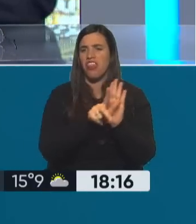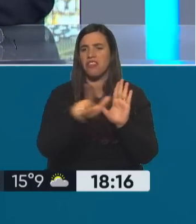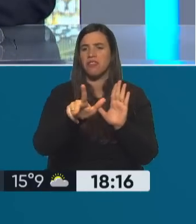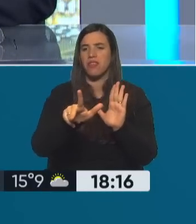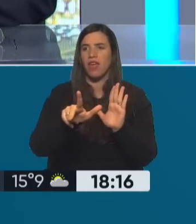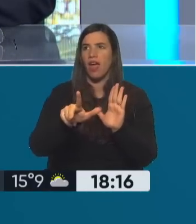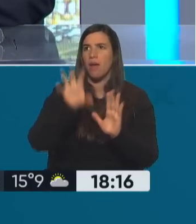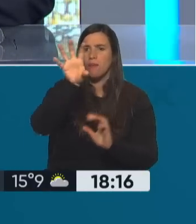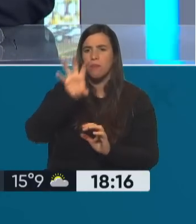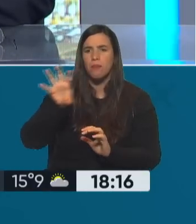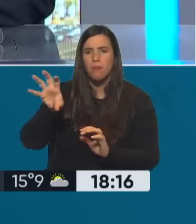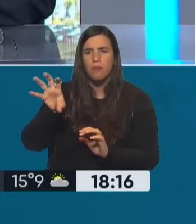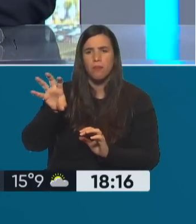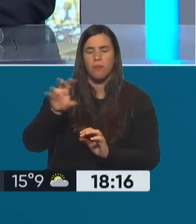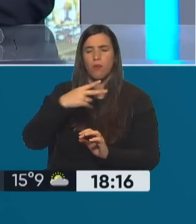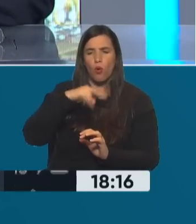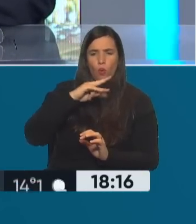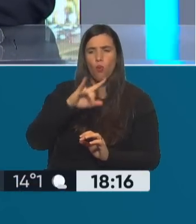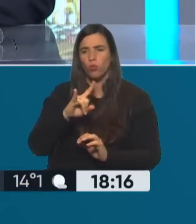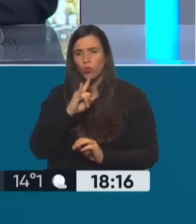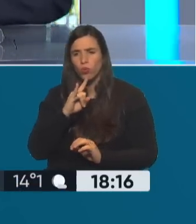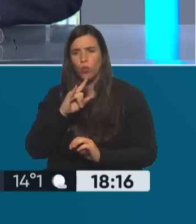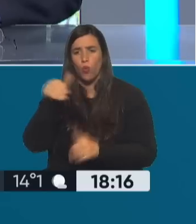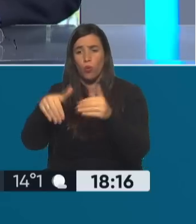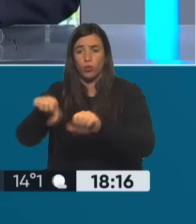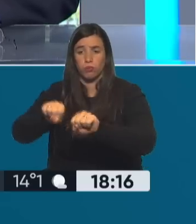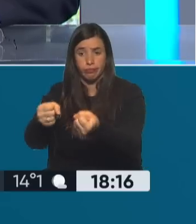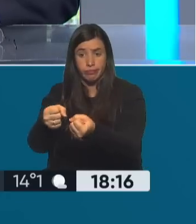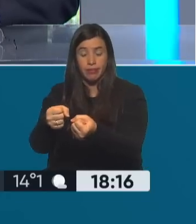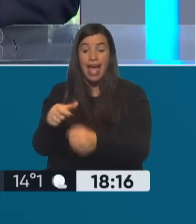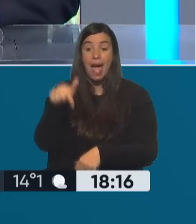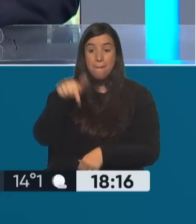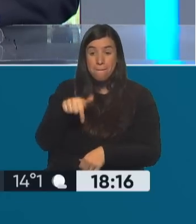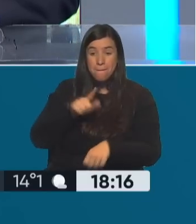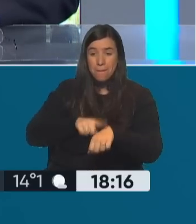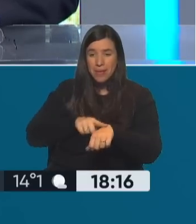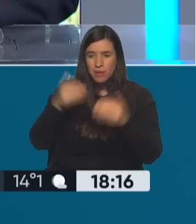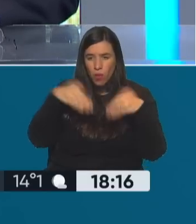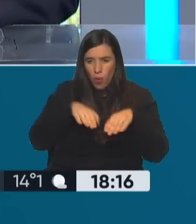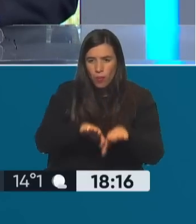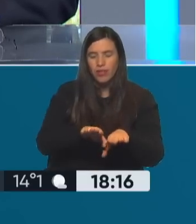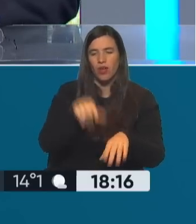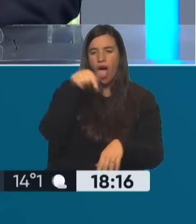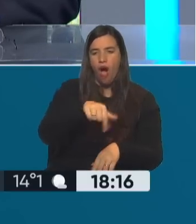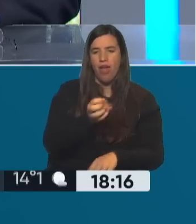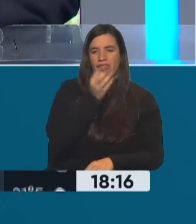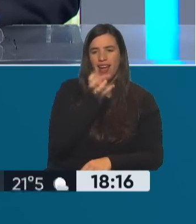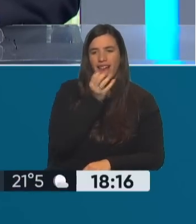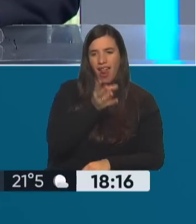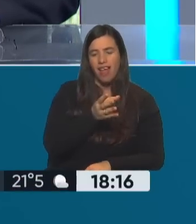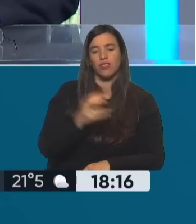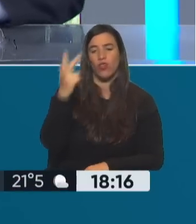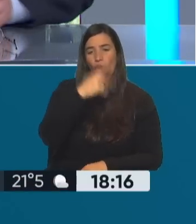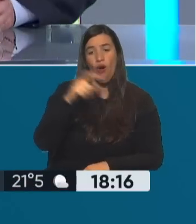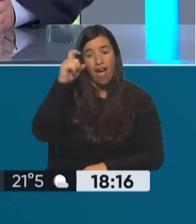en la Comisión de Juicio Político de la Cámara de Diputados estaba declarando el ahora ex administrador de la Corte Claro, Suprema, yo estaba ahí. Héctor Marchi.